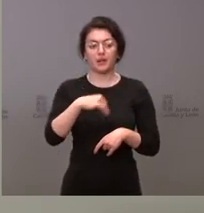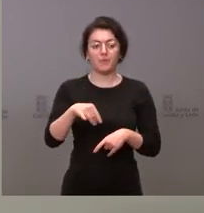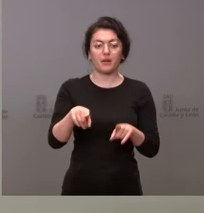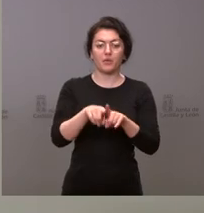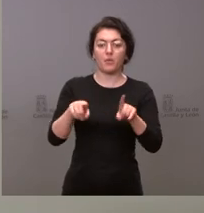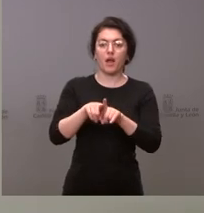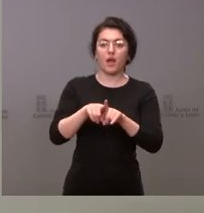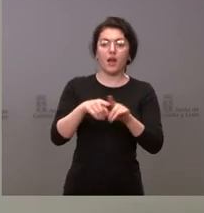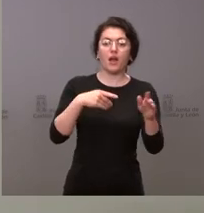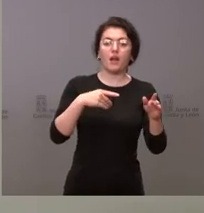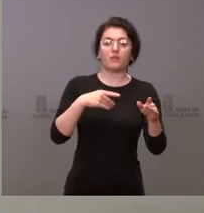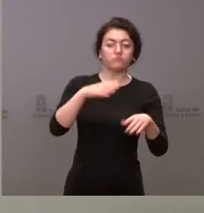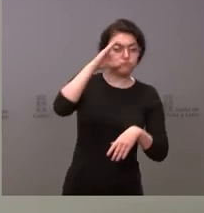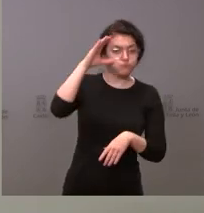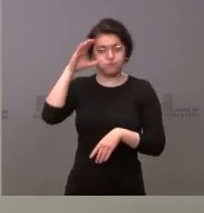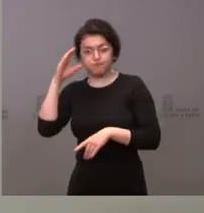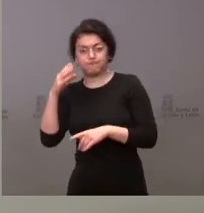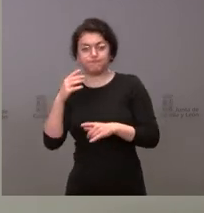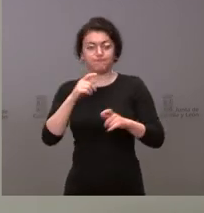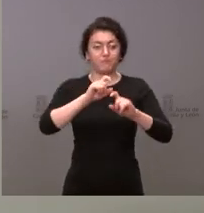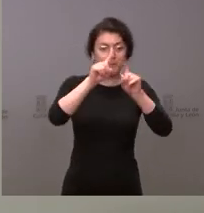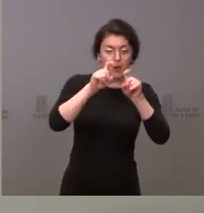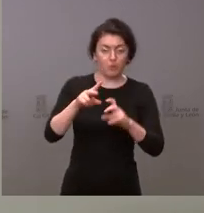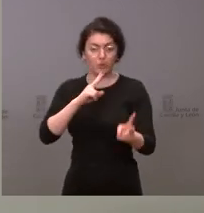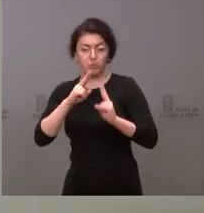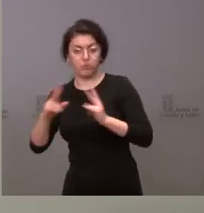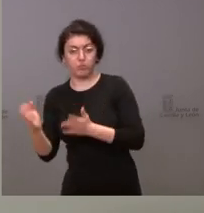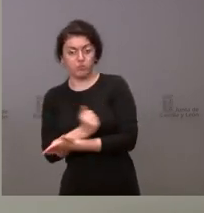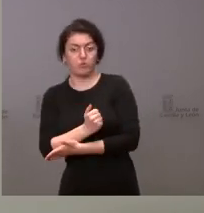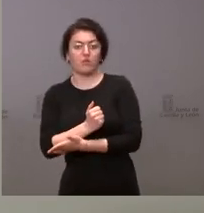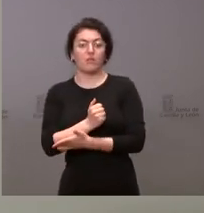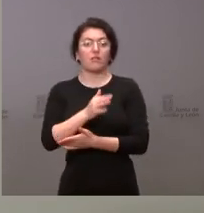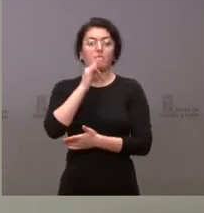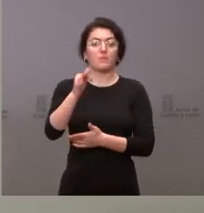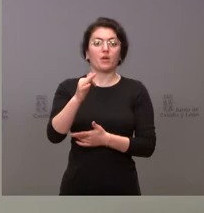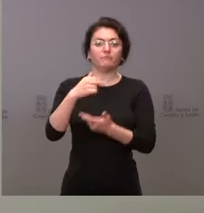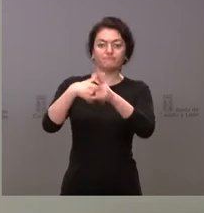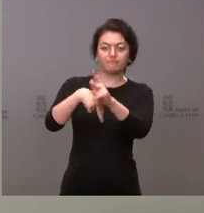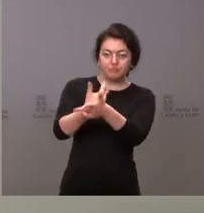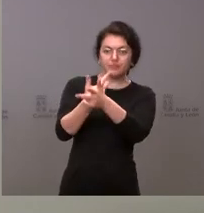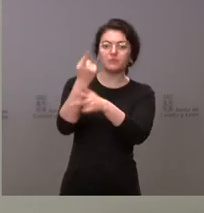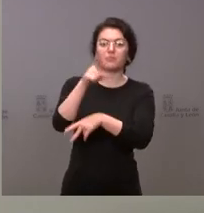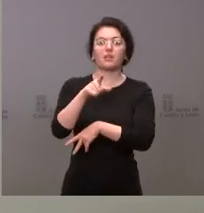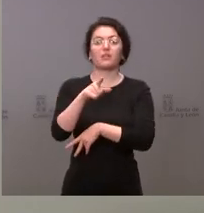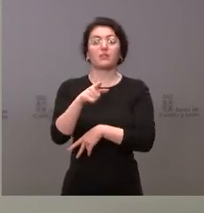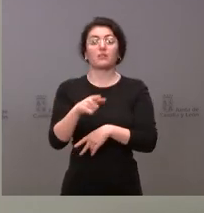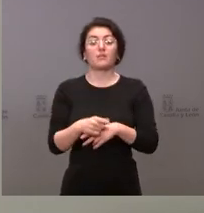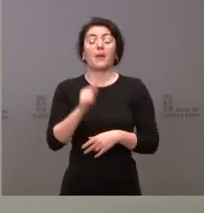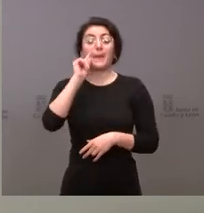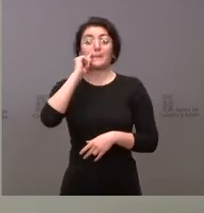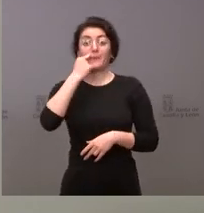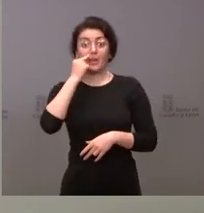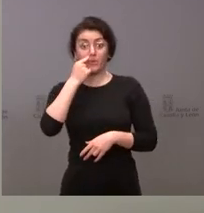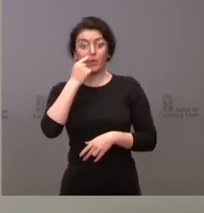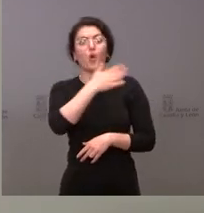preguntas a los medios de comunicación como estamos haciendo y dar cabida a los medios telemáticos de la provincia el deseo del presidente alfonso fernández mañueco